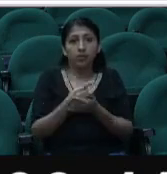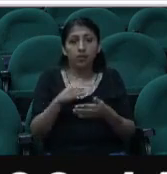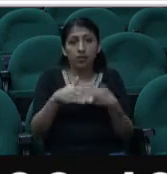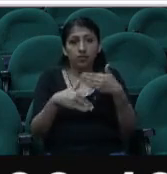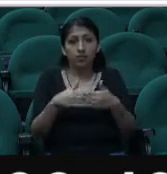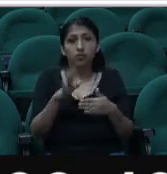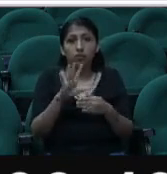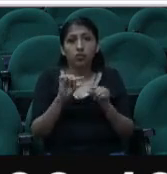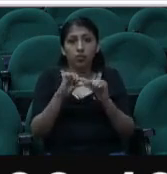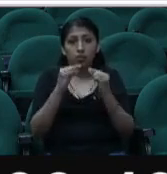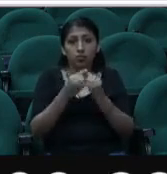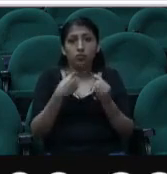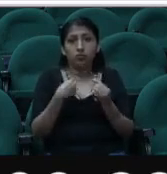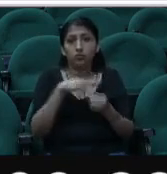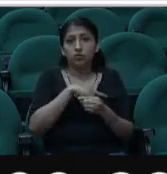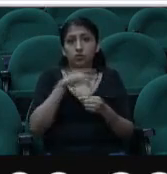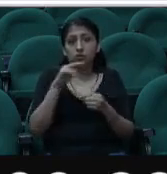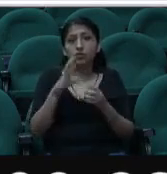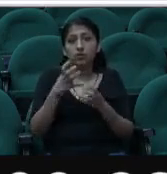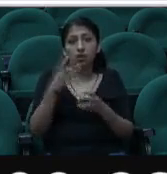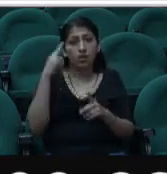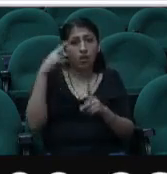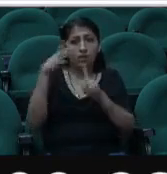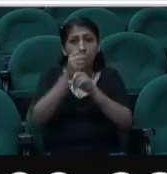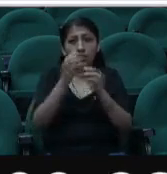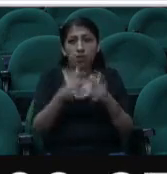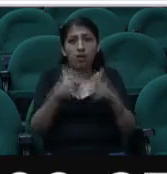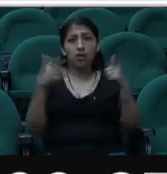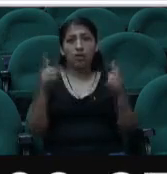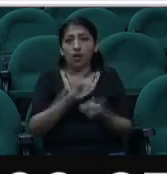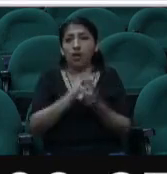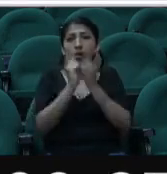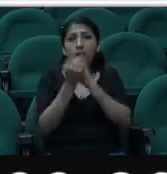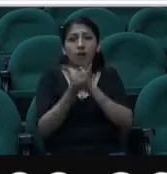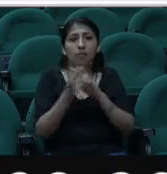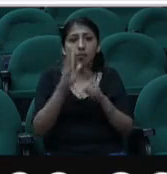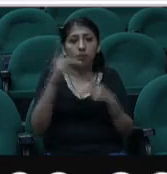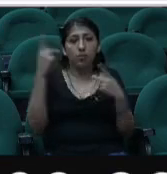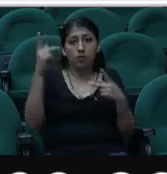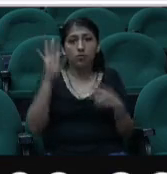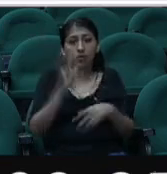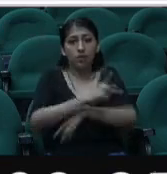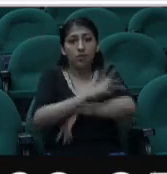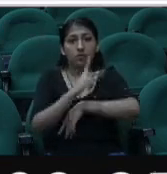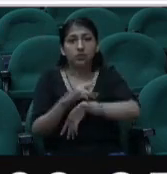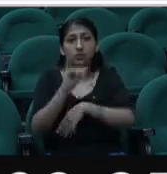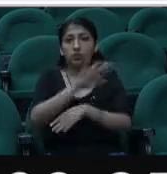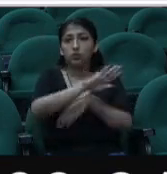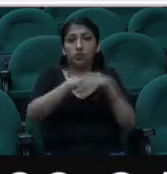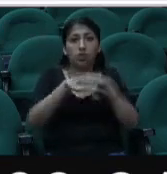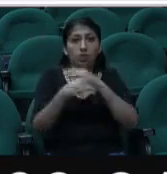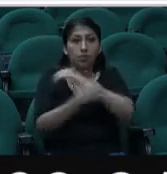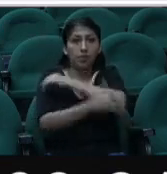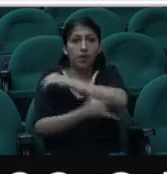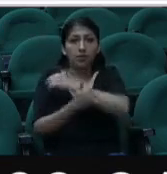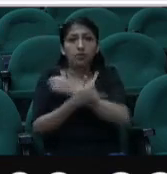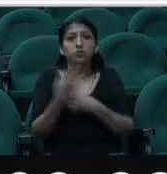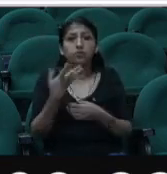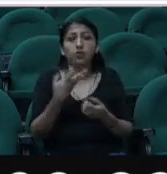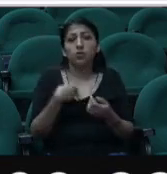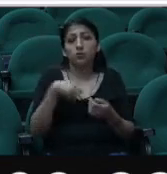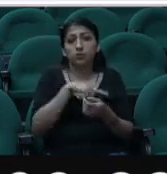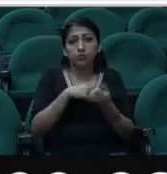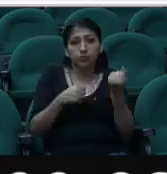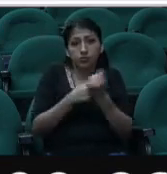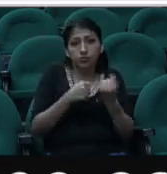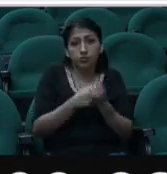con el movimiento semilla nos hemos planteado un objetivo muy grande cambiar la forma de hacer política en pastaza y en todo el país por esto estamos impulsando